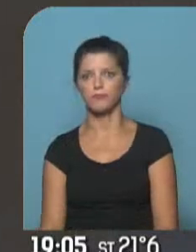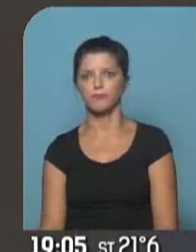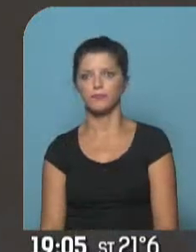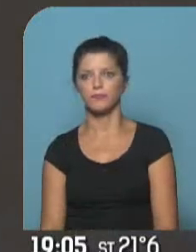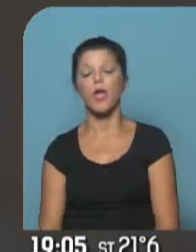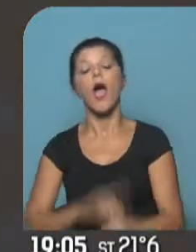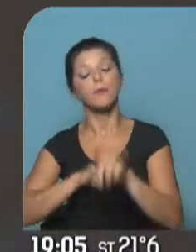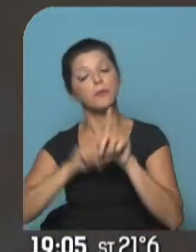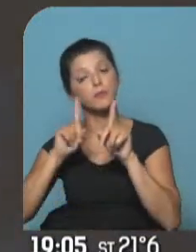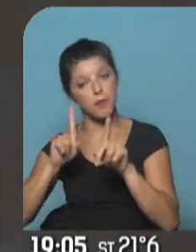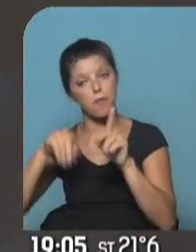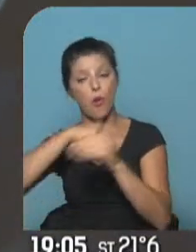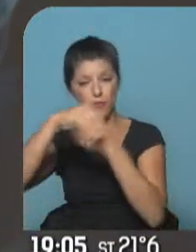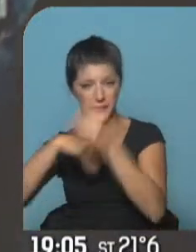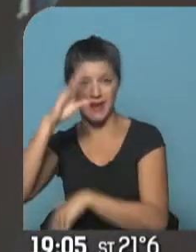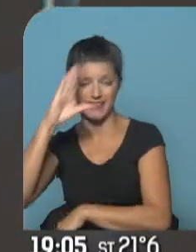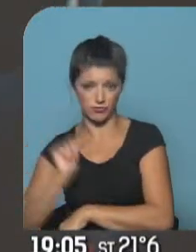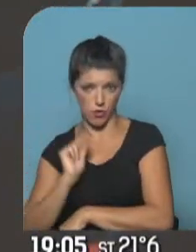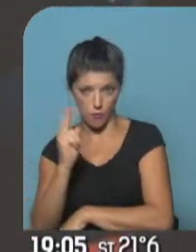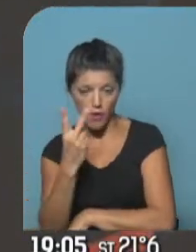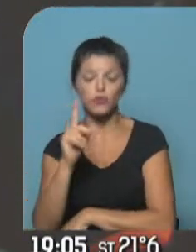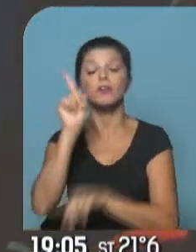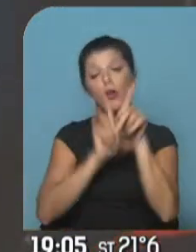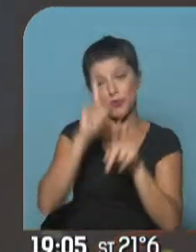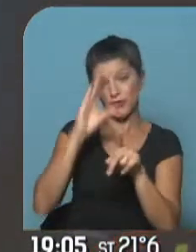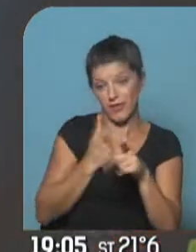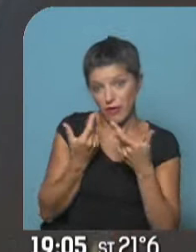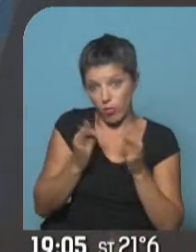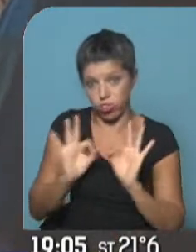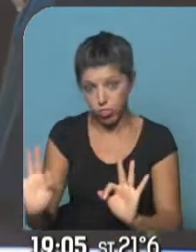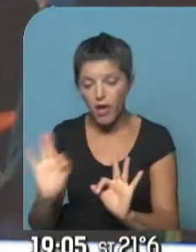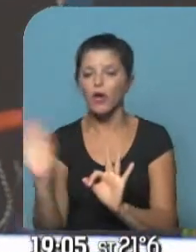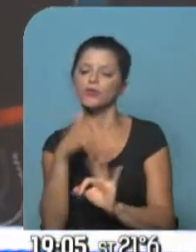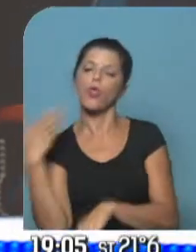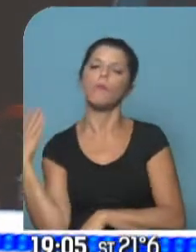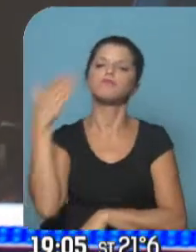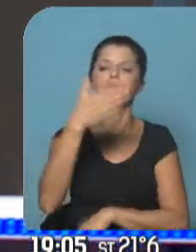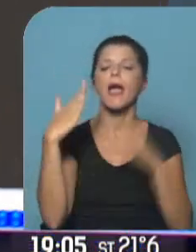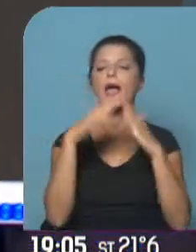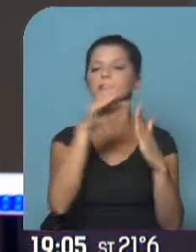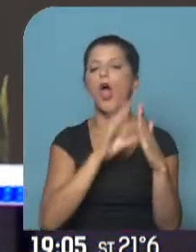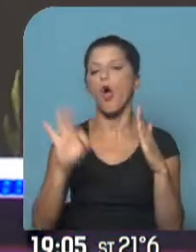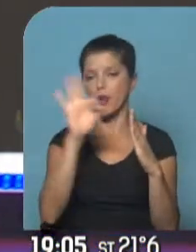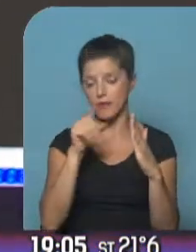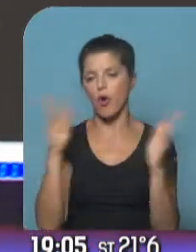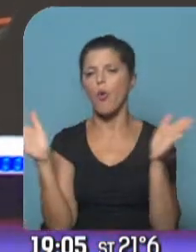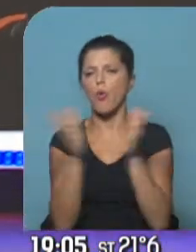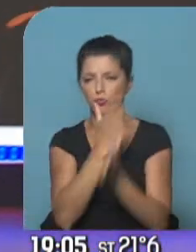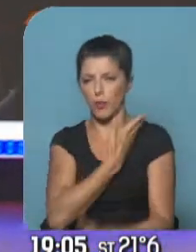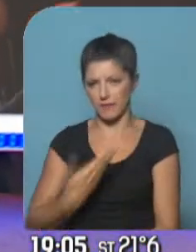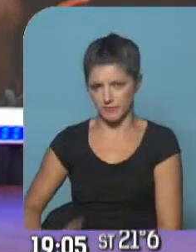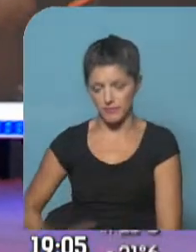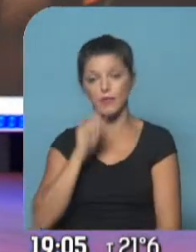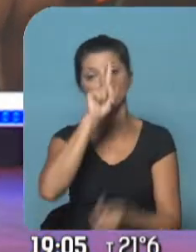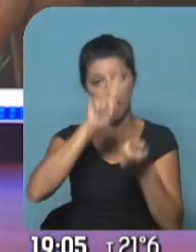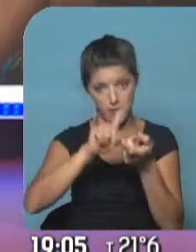Mientras tanto, los familiares y algunos excombatientes de Malvinas estuvieron hoy en la Quinta Presidencial de Olivos junto a Mauricio Macri, también a Aguad y a Claudio